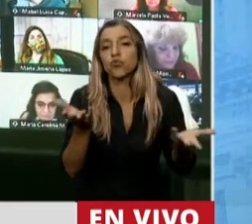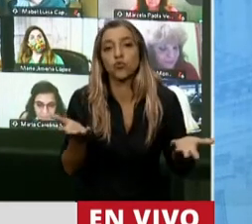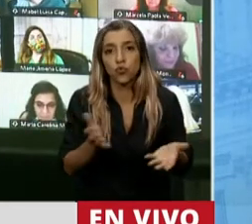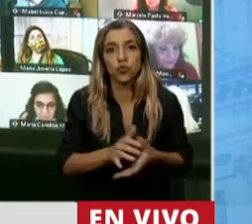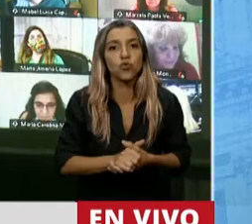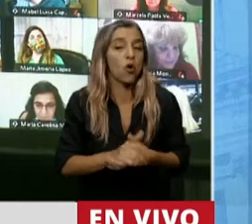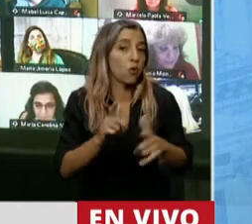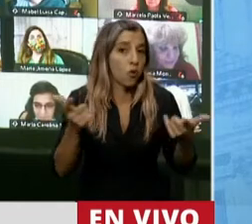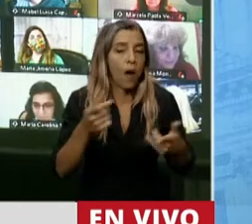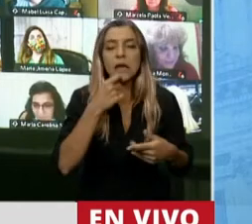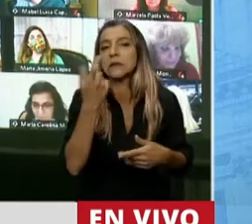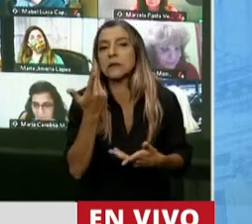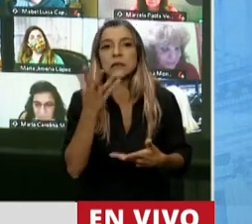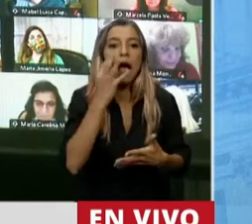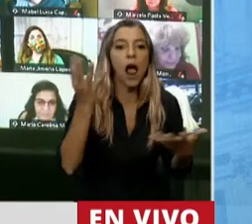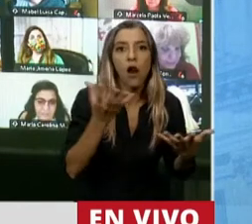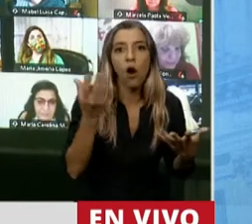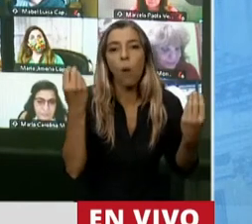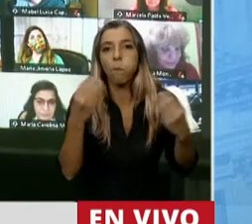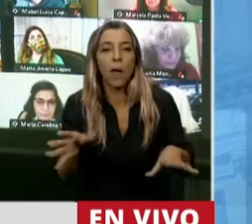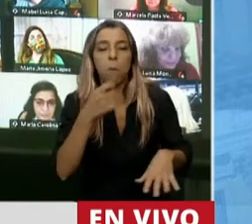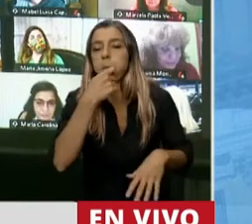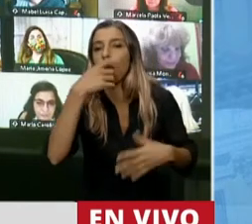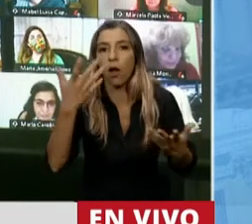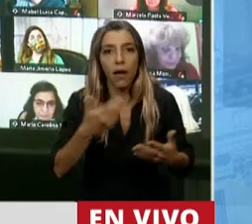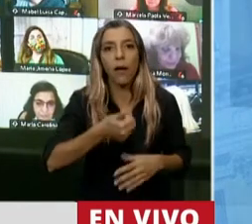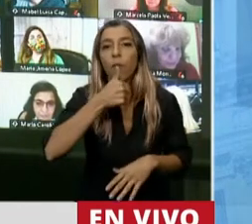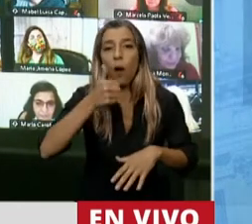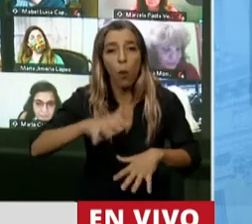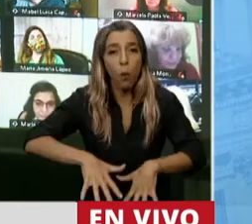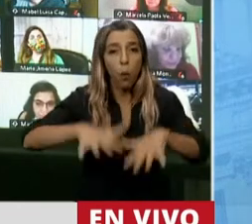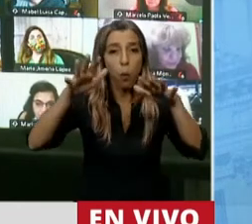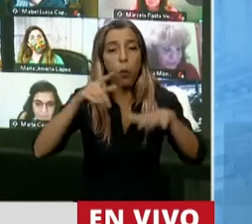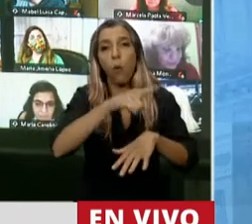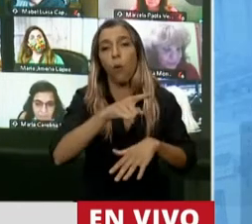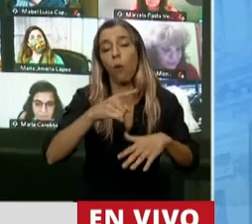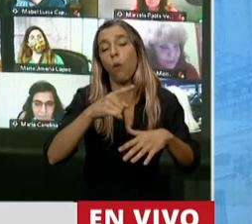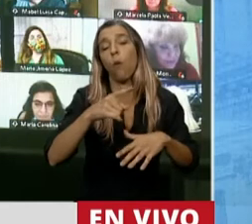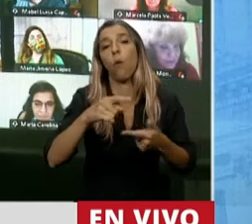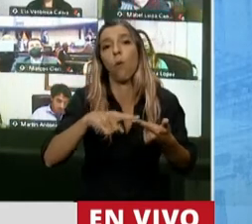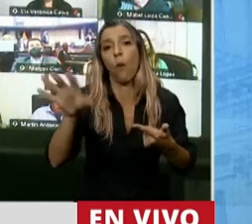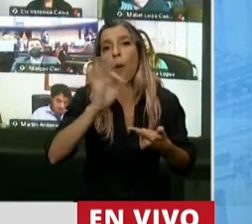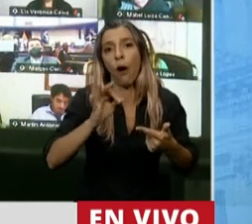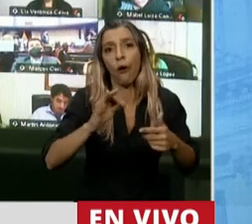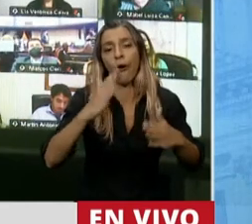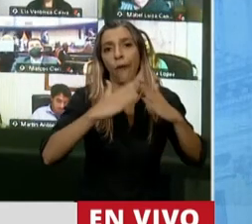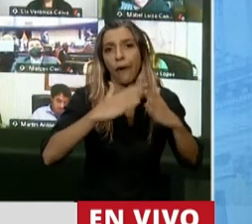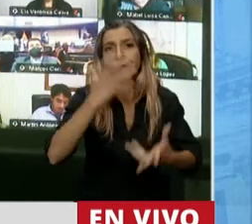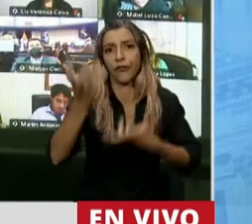sus pérdidas cuando ocurre alguna inundación, cuando se incendia su casa o su lugar de trabajo,